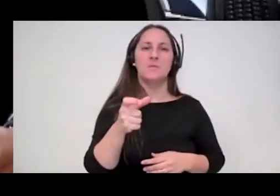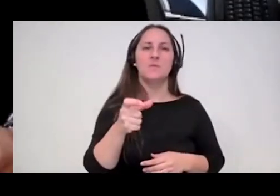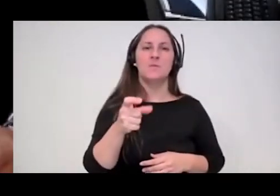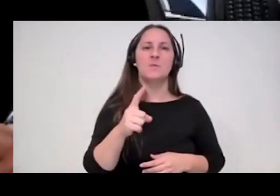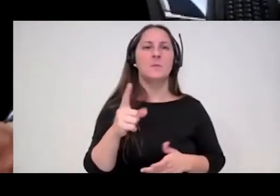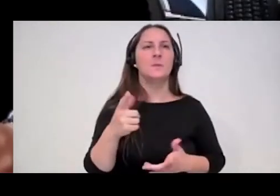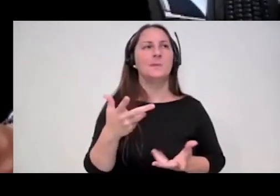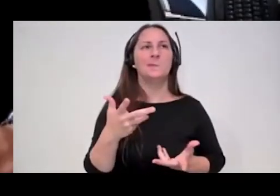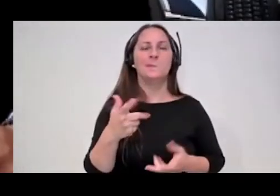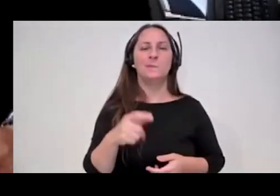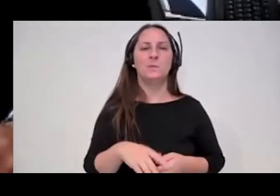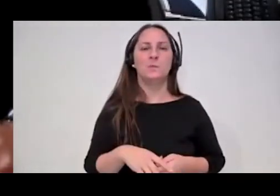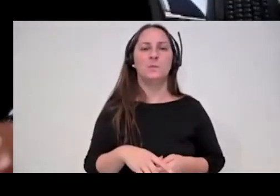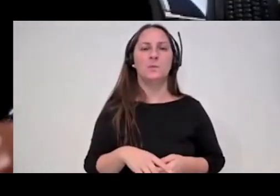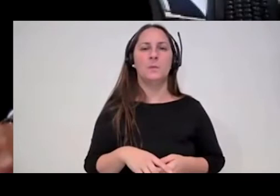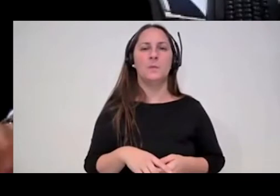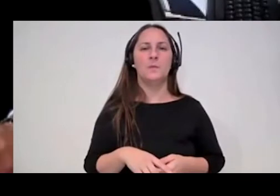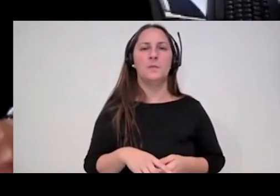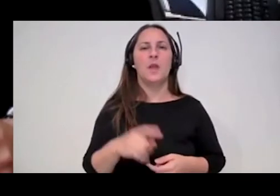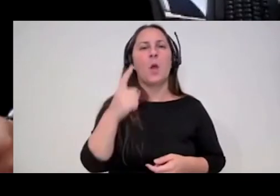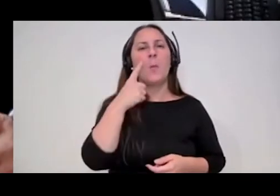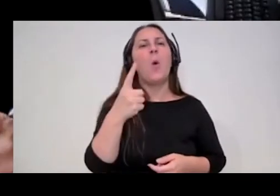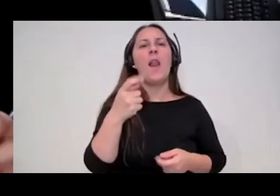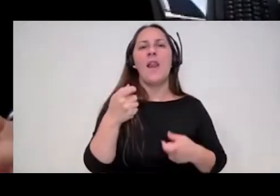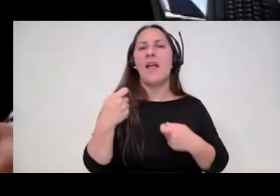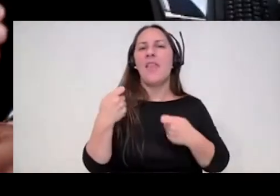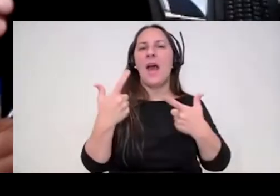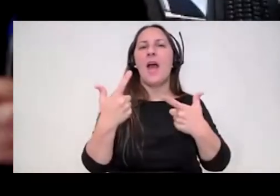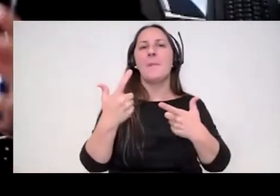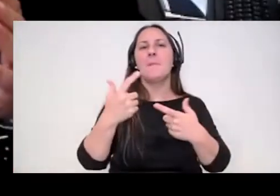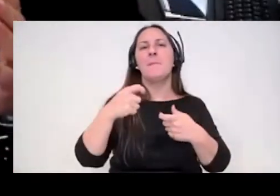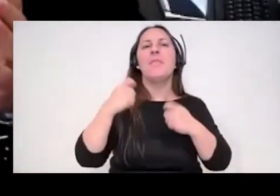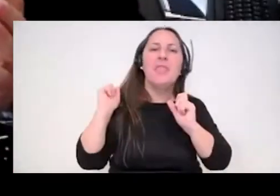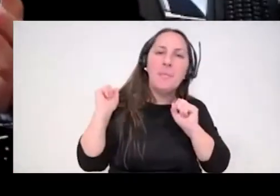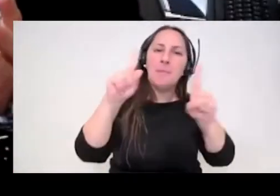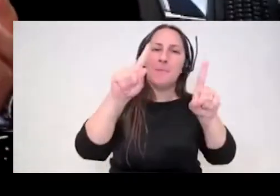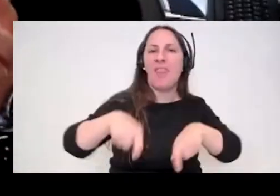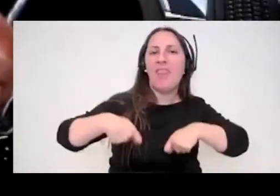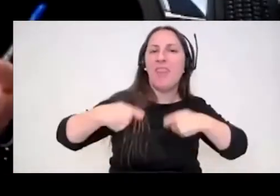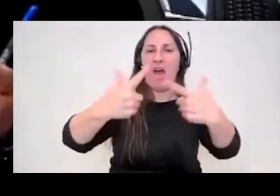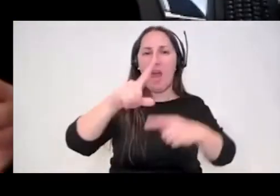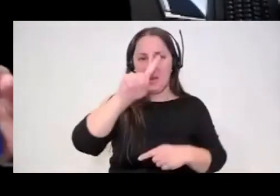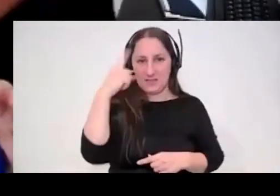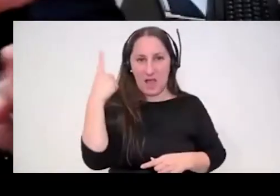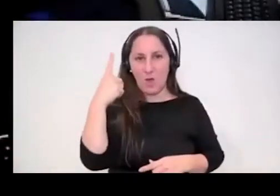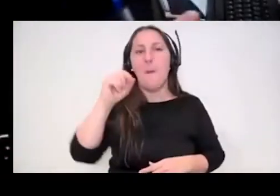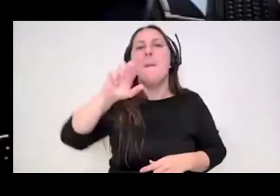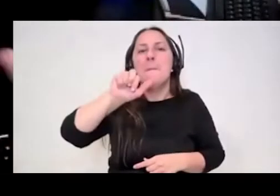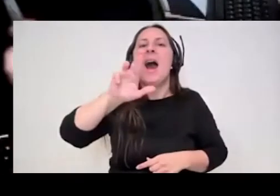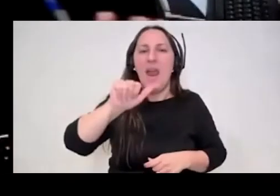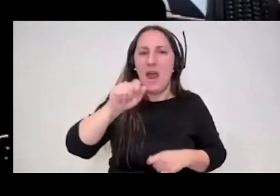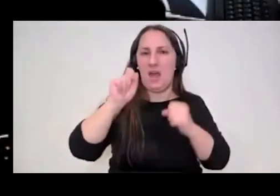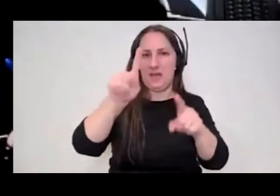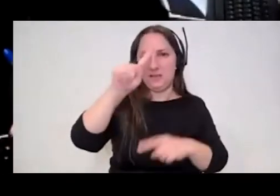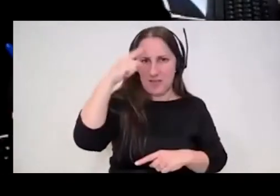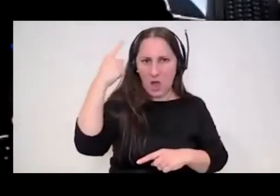como un elemento para que lo convierte en algo paraestatal, o puede tender hacia eso. Y